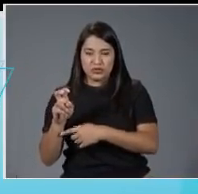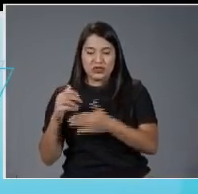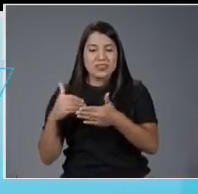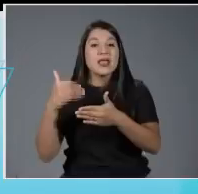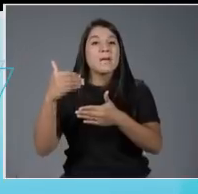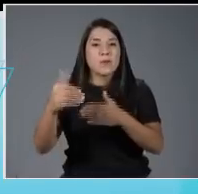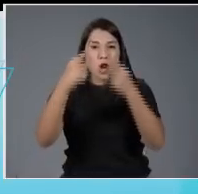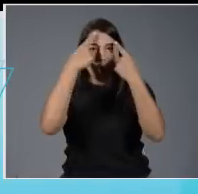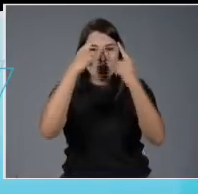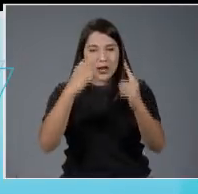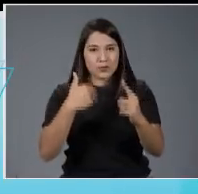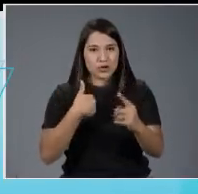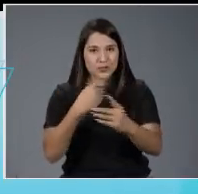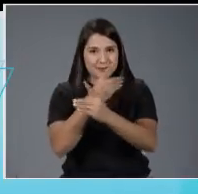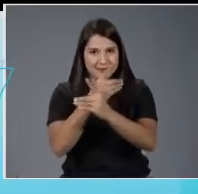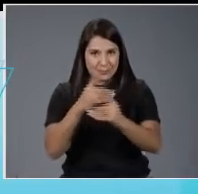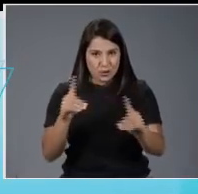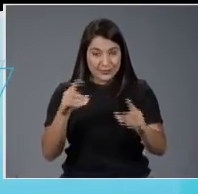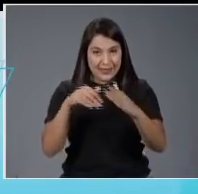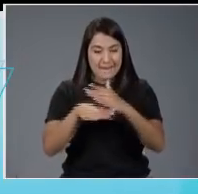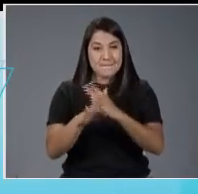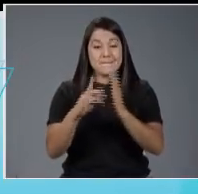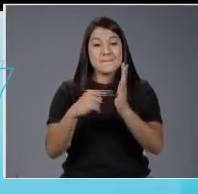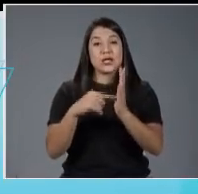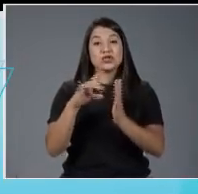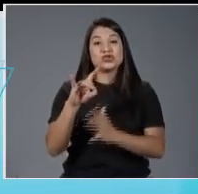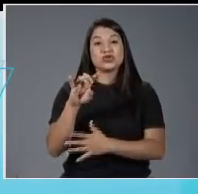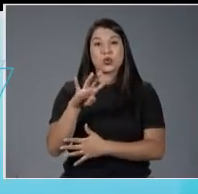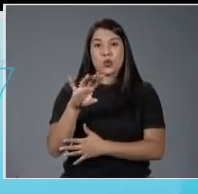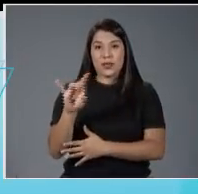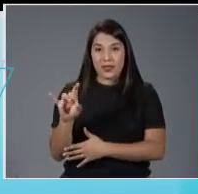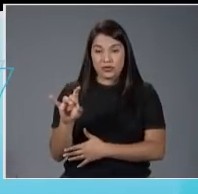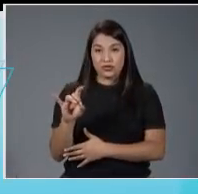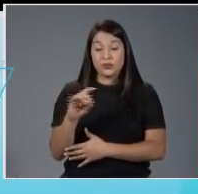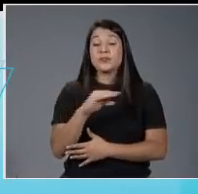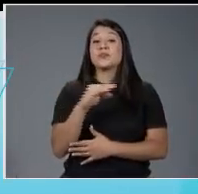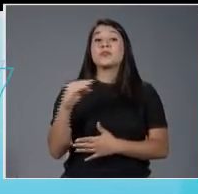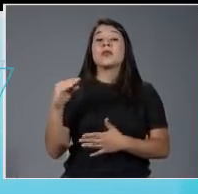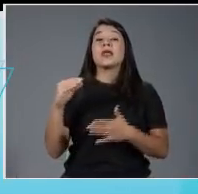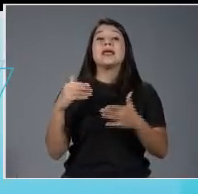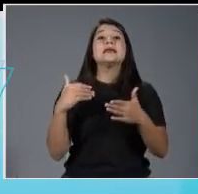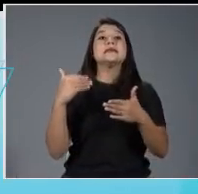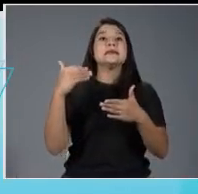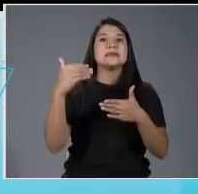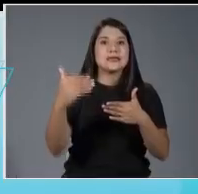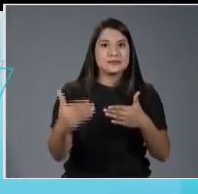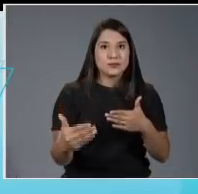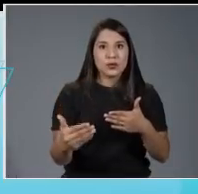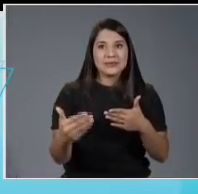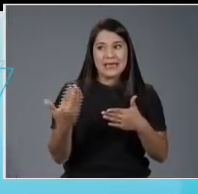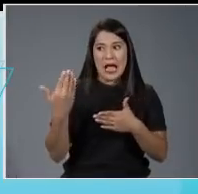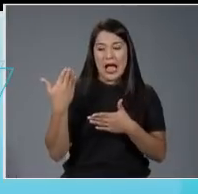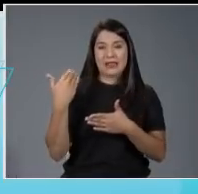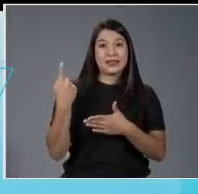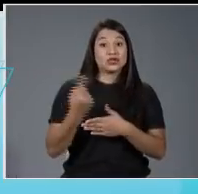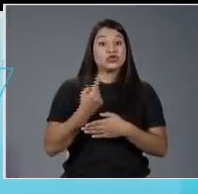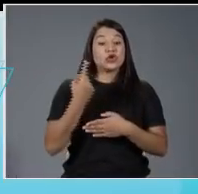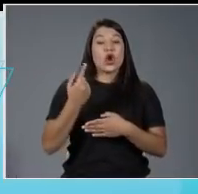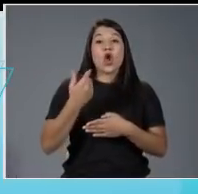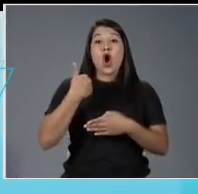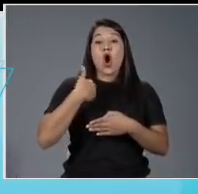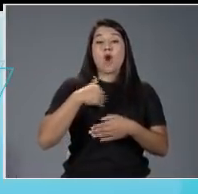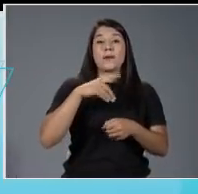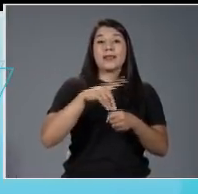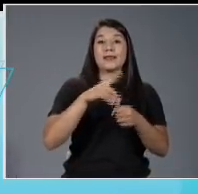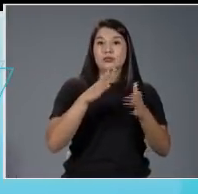de 1949 fue integrada solo por varones. Eran hombres los diputados, las mujeres no tenían derecho